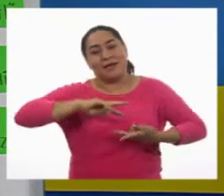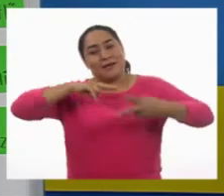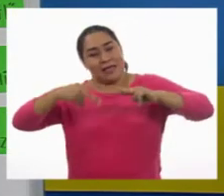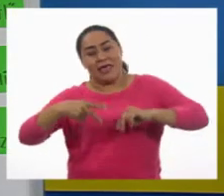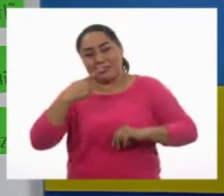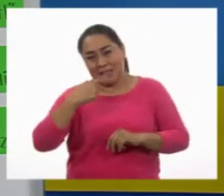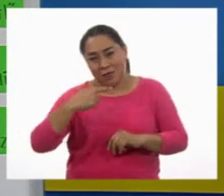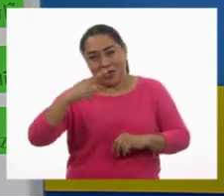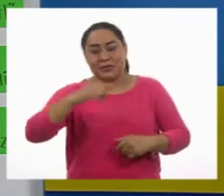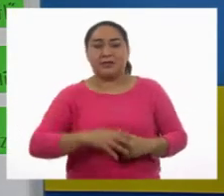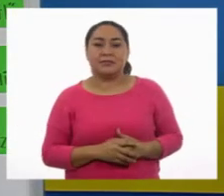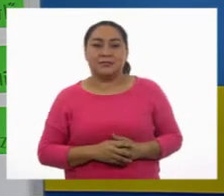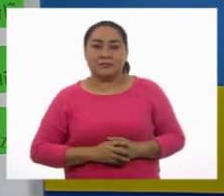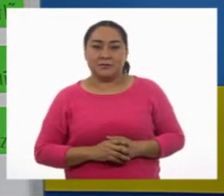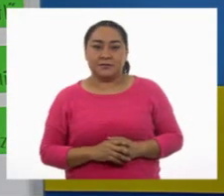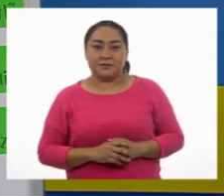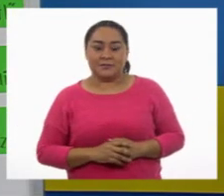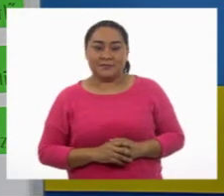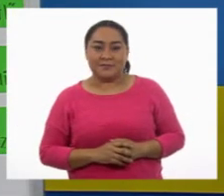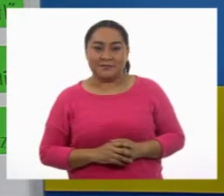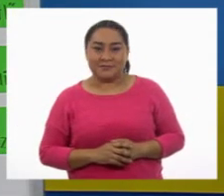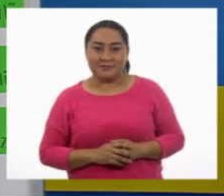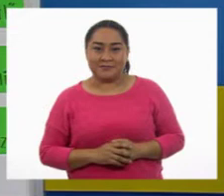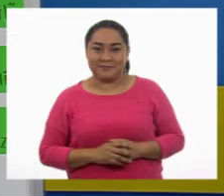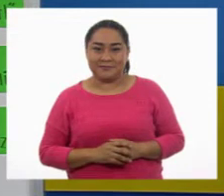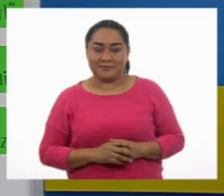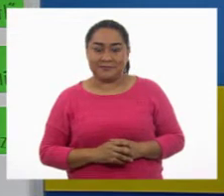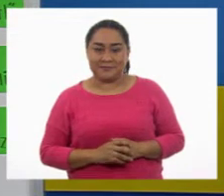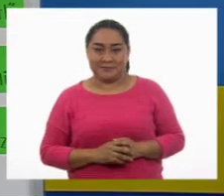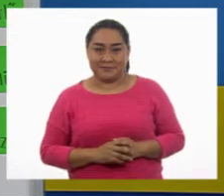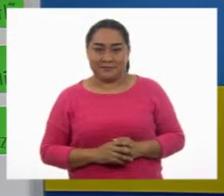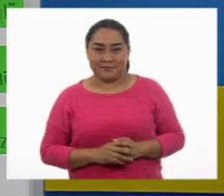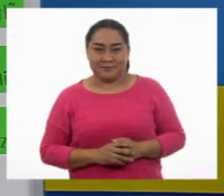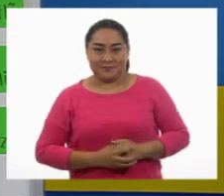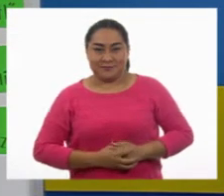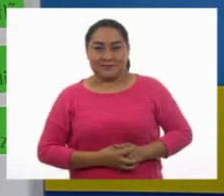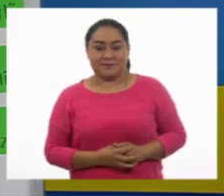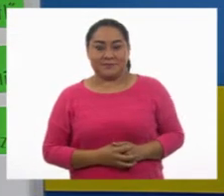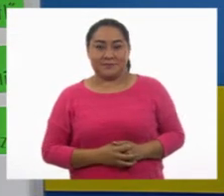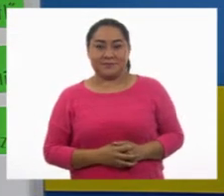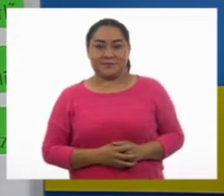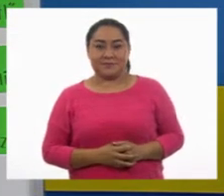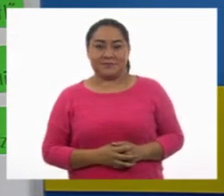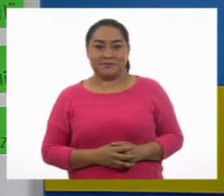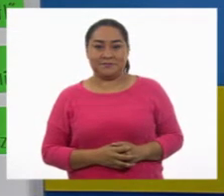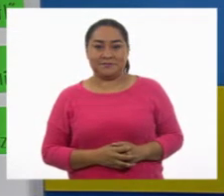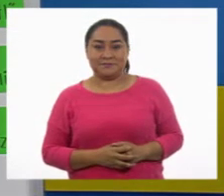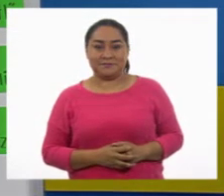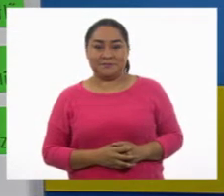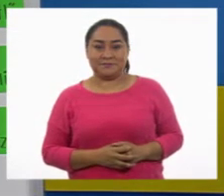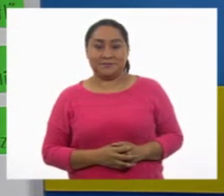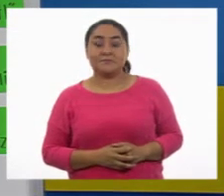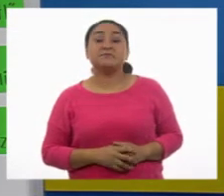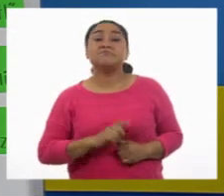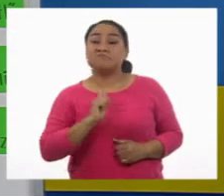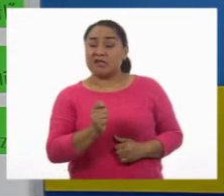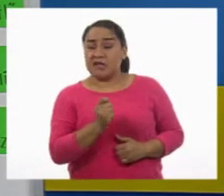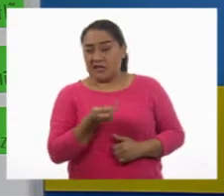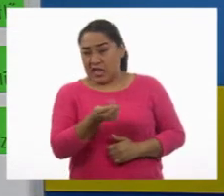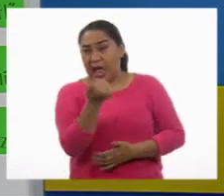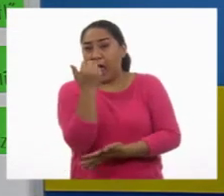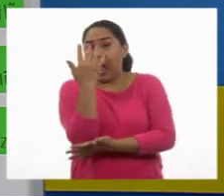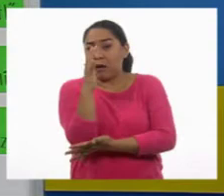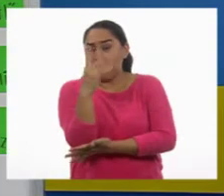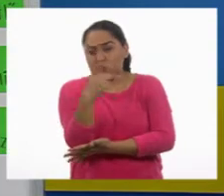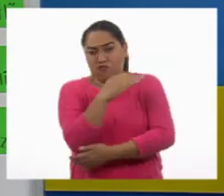se la escopinali, la yuslultini, guan, napatini. El árbol genealógico